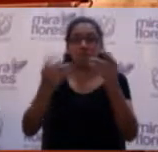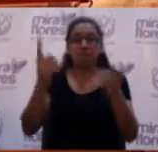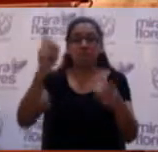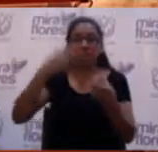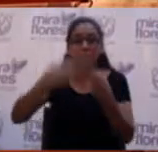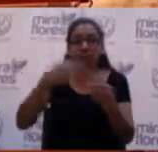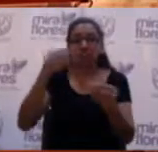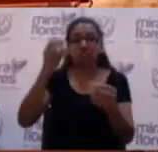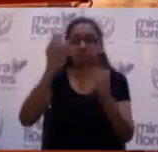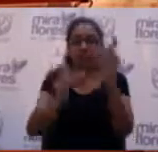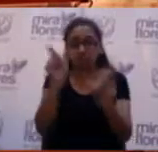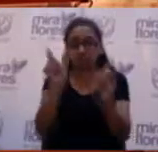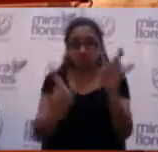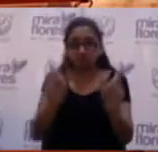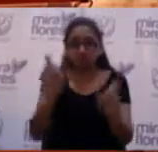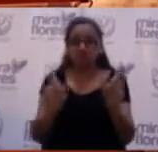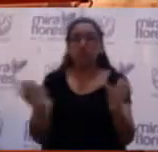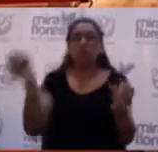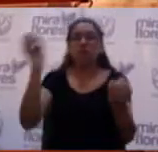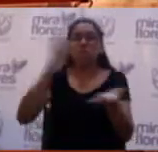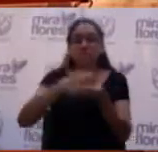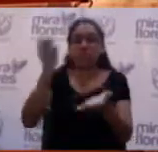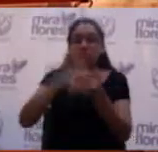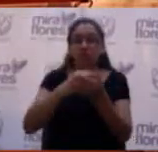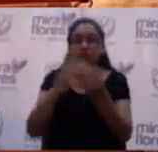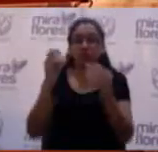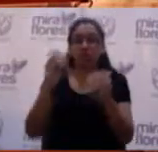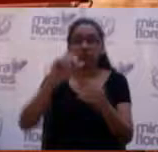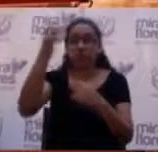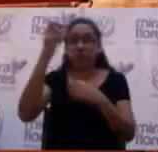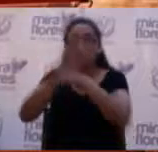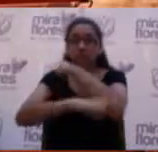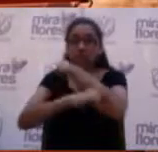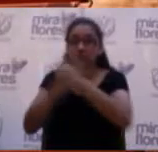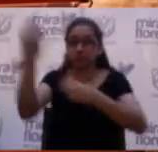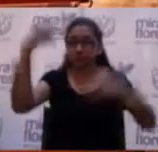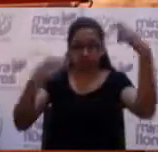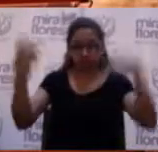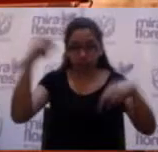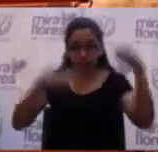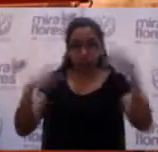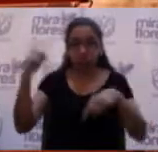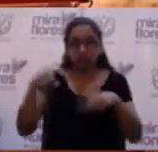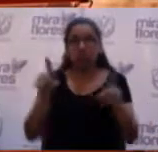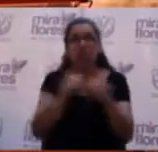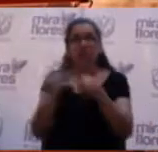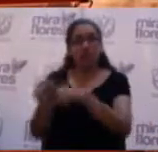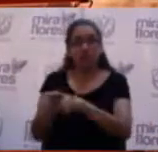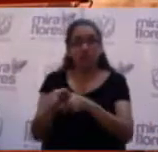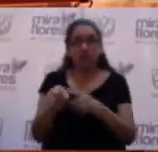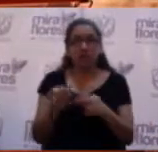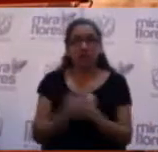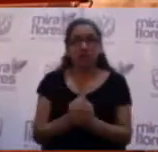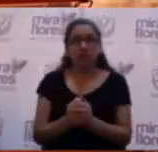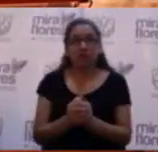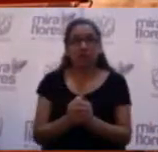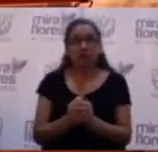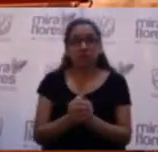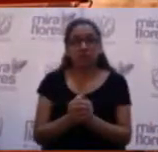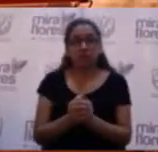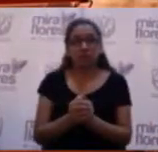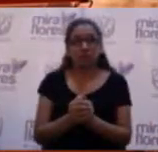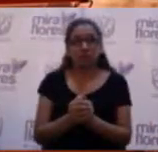urbanismo, cada vez hay más, más migración de las personas, cada vez hay más condensación de las personas dentro de